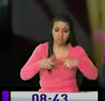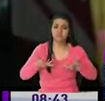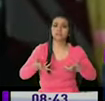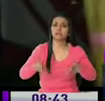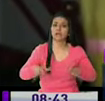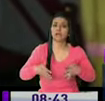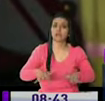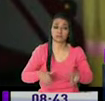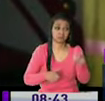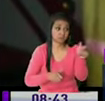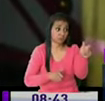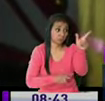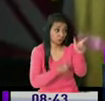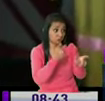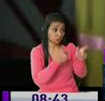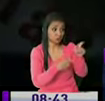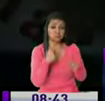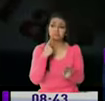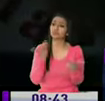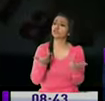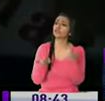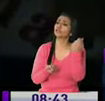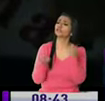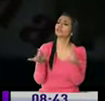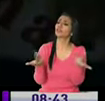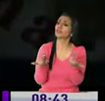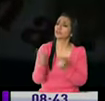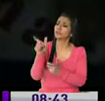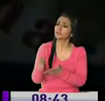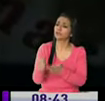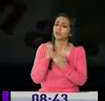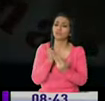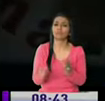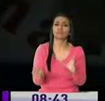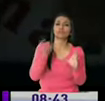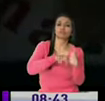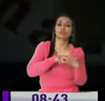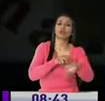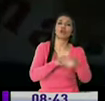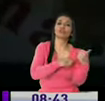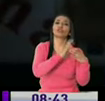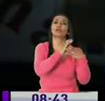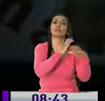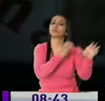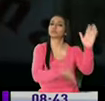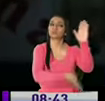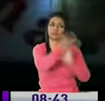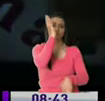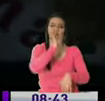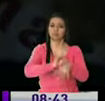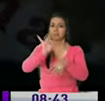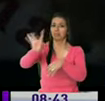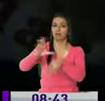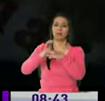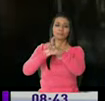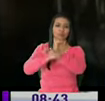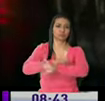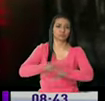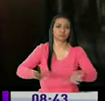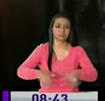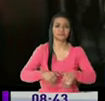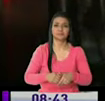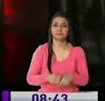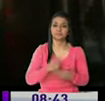supieron manifestar los moradores del sector. Se fueron en otro bus de la misma compañía.